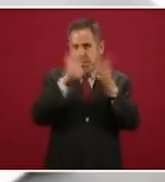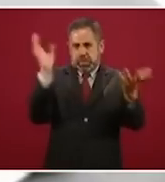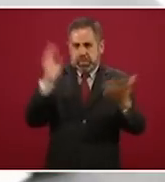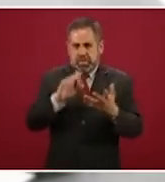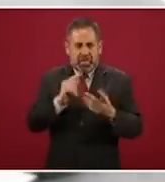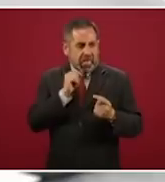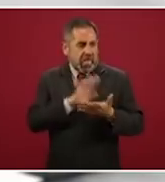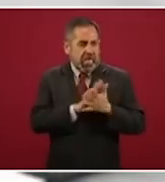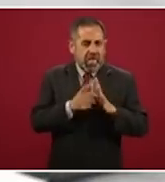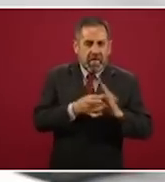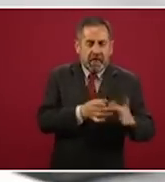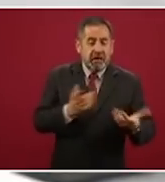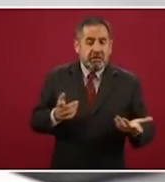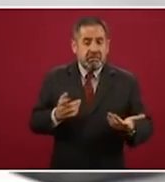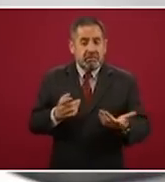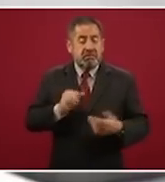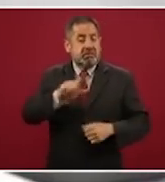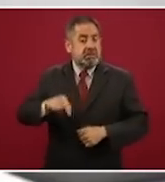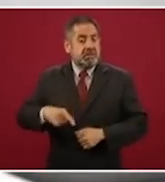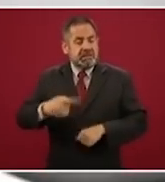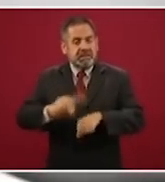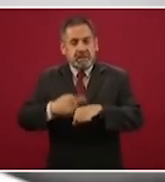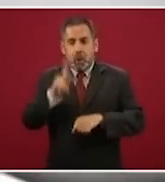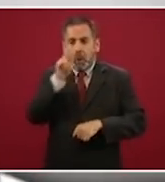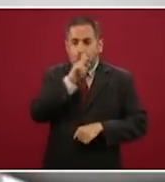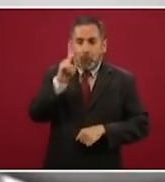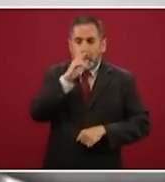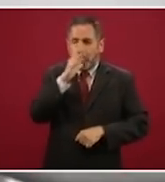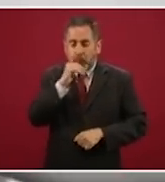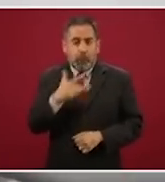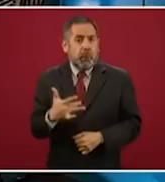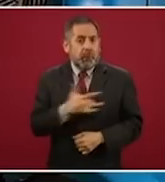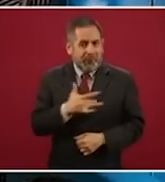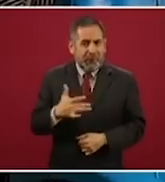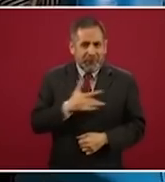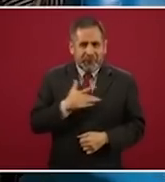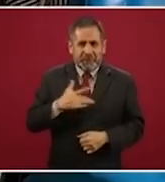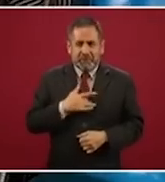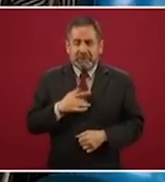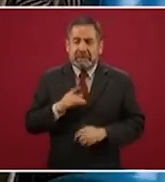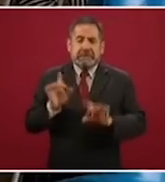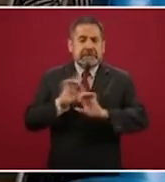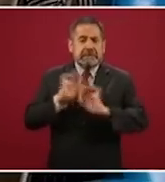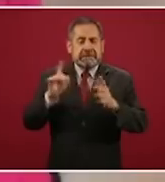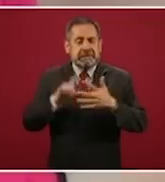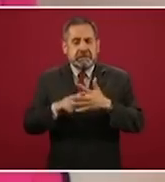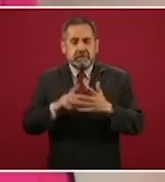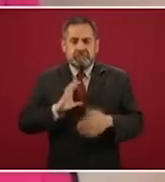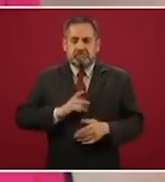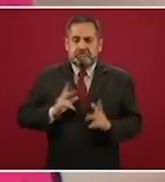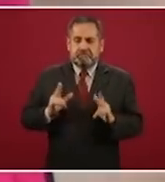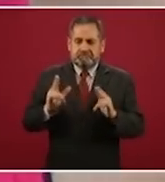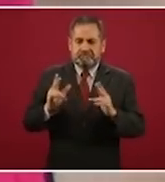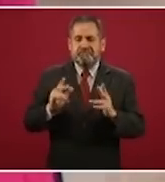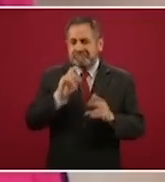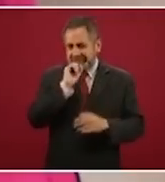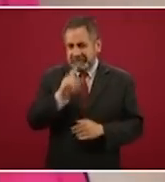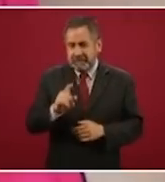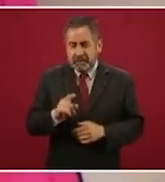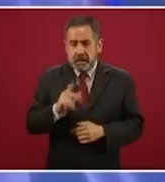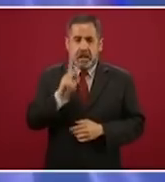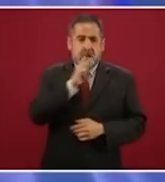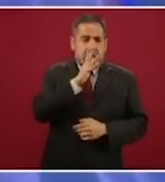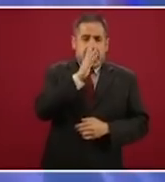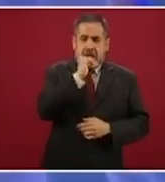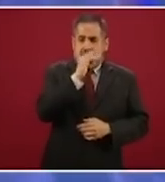delictivas, enfermedades respiratorias, cardiovasculares, alergias y cáncer, así como alteraciones